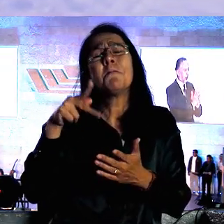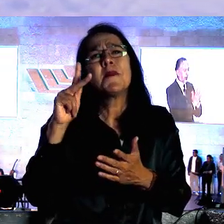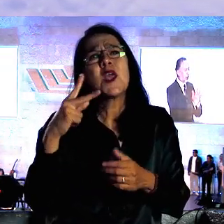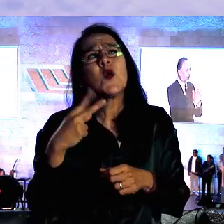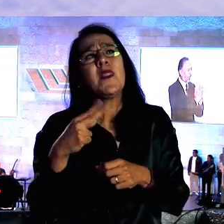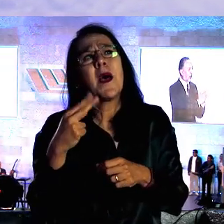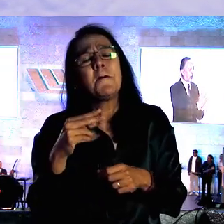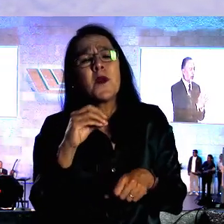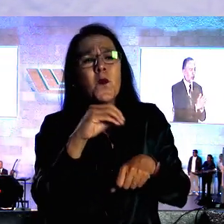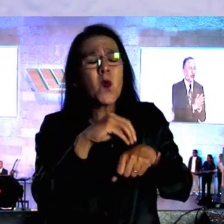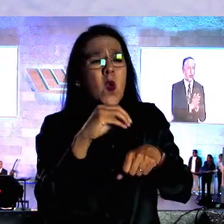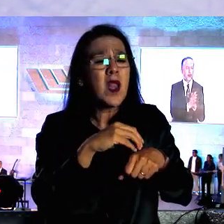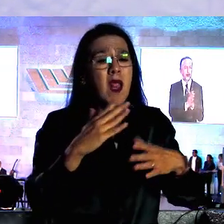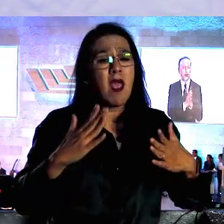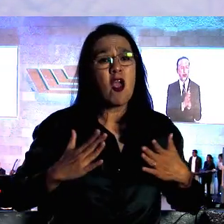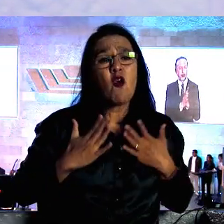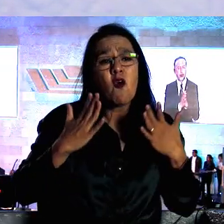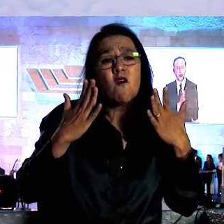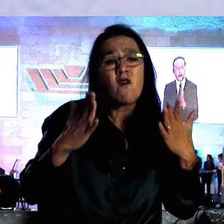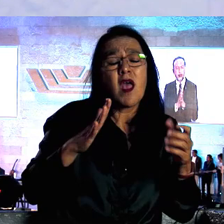confianza en cualquier otra cosa